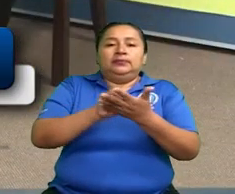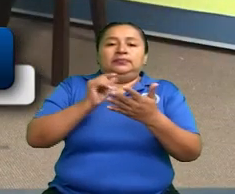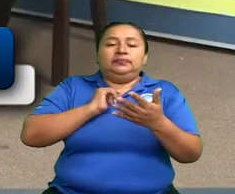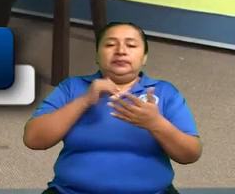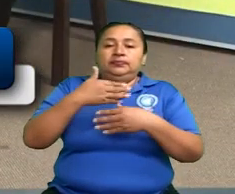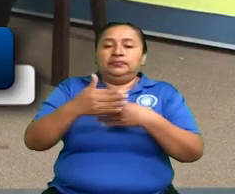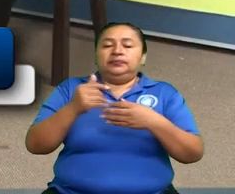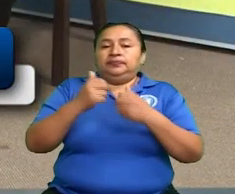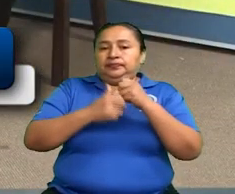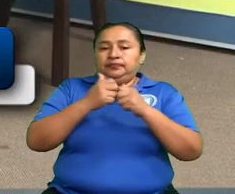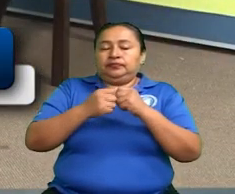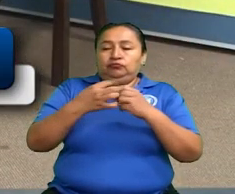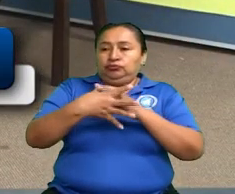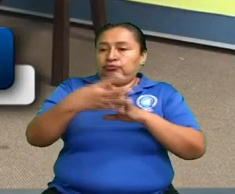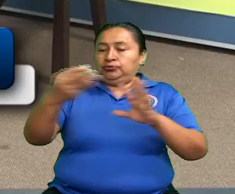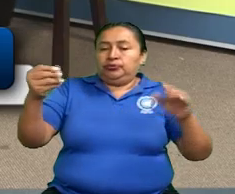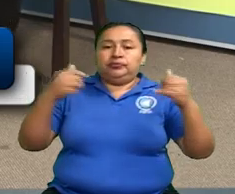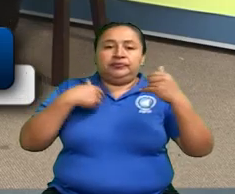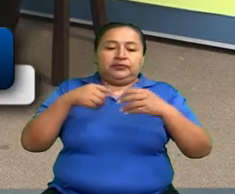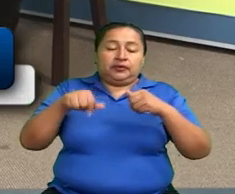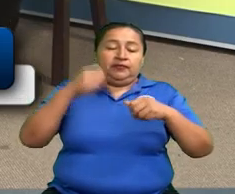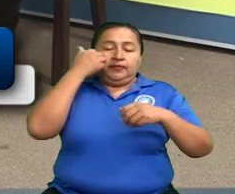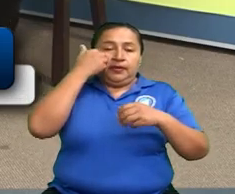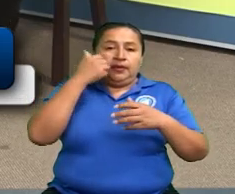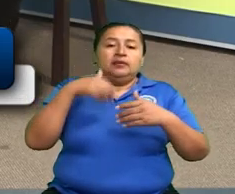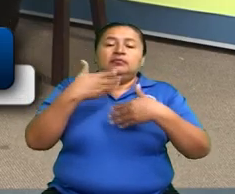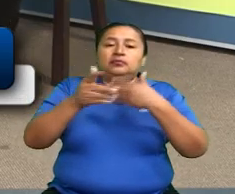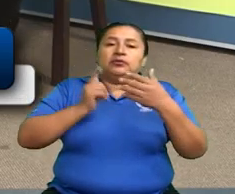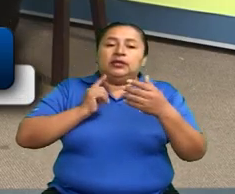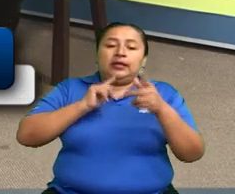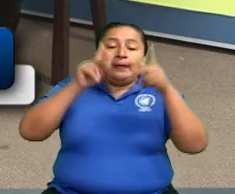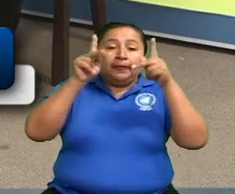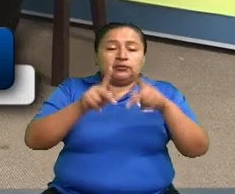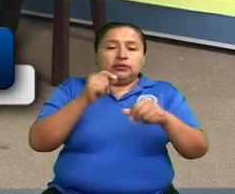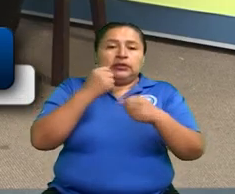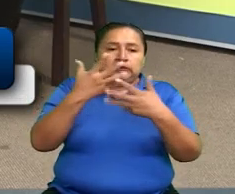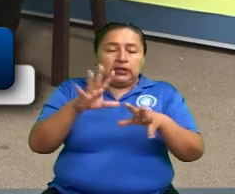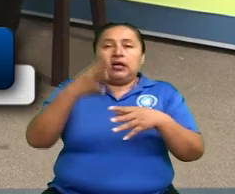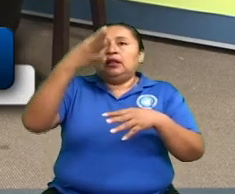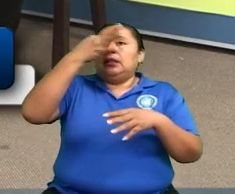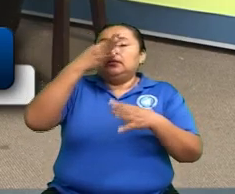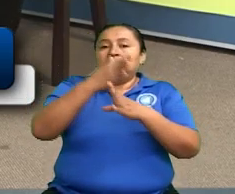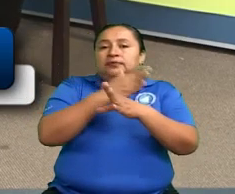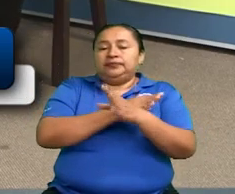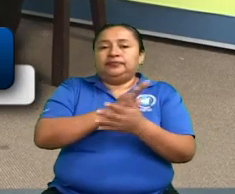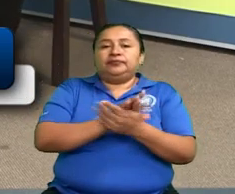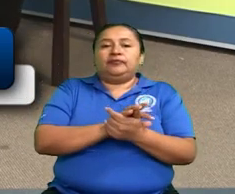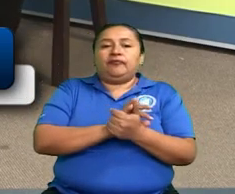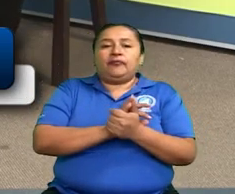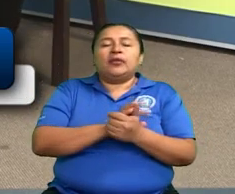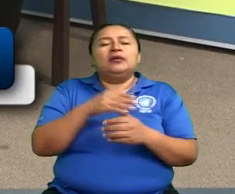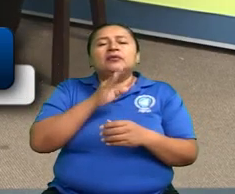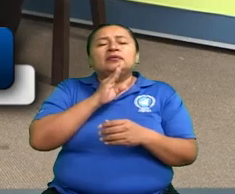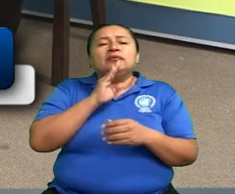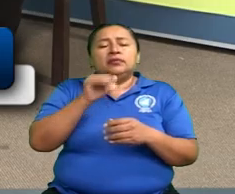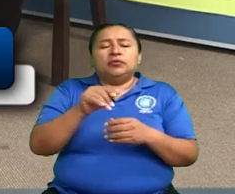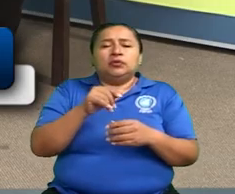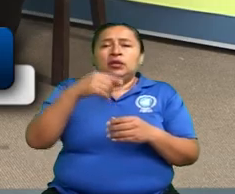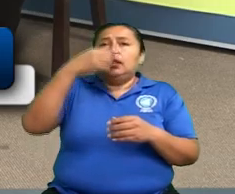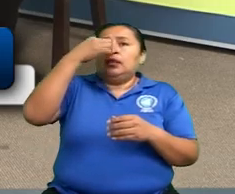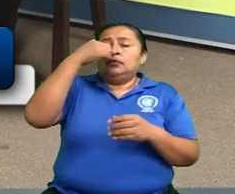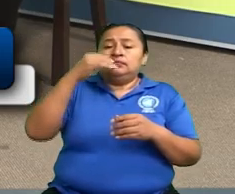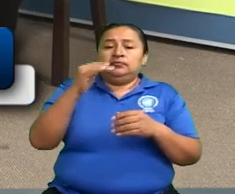los brotes, ¿verdad?, de estas enfermedades, al tener a nuestros personales inmunizados. Ahora, hablemos de la vacunación en los niños de